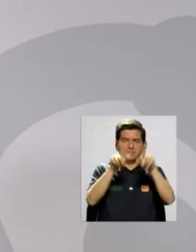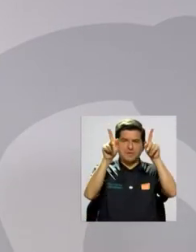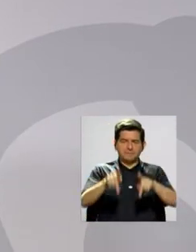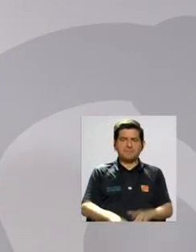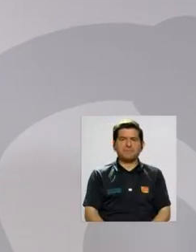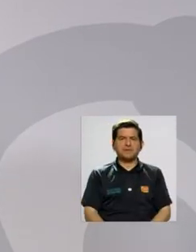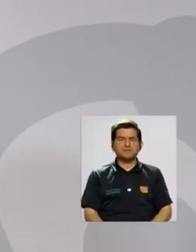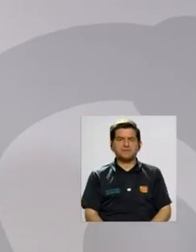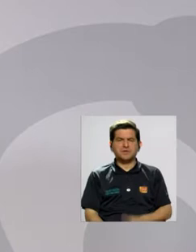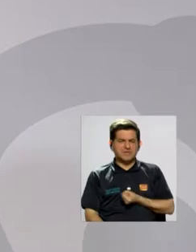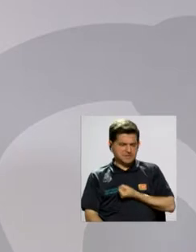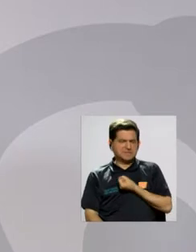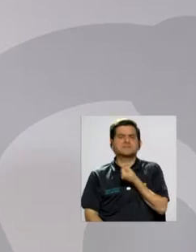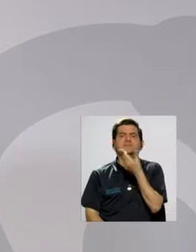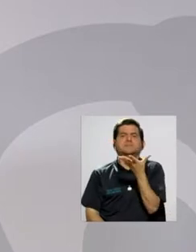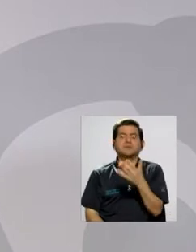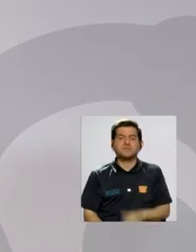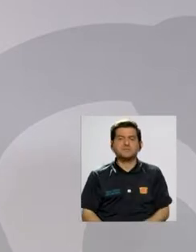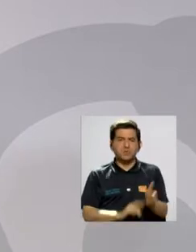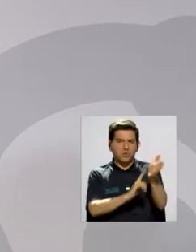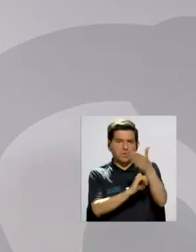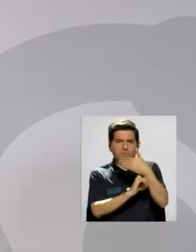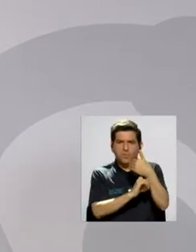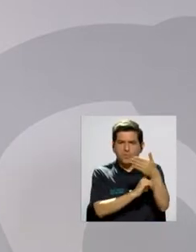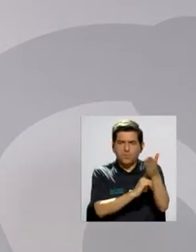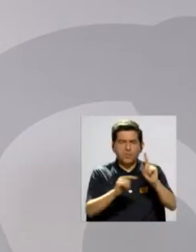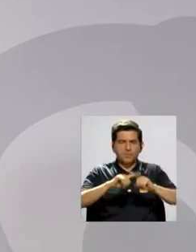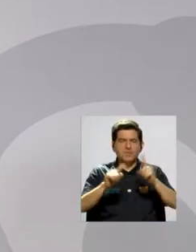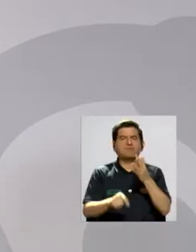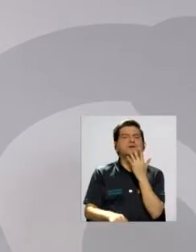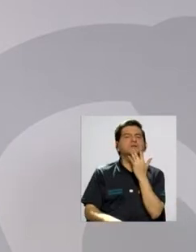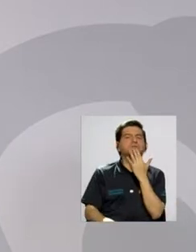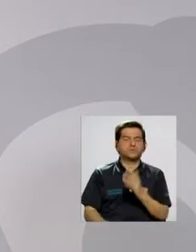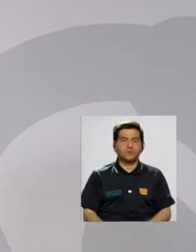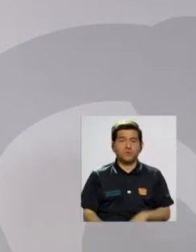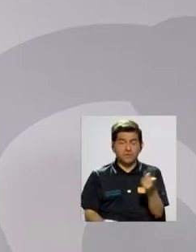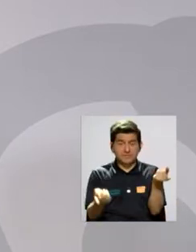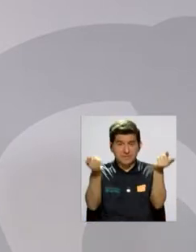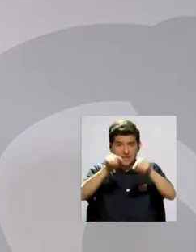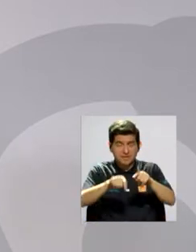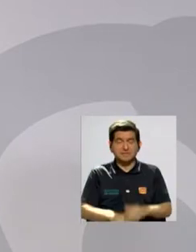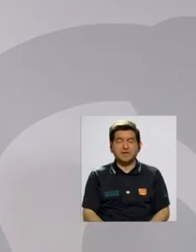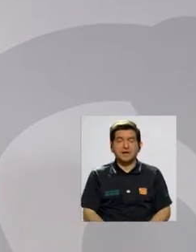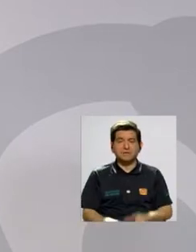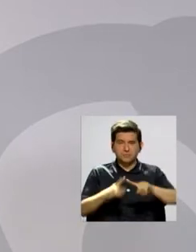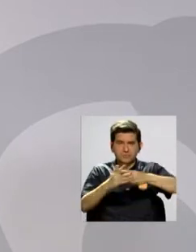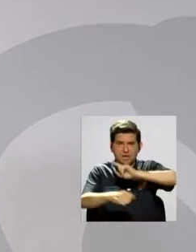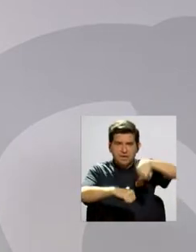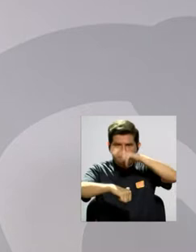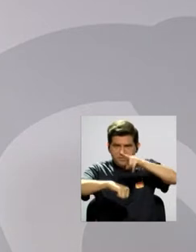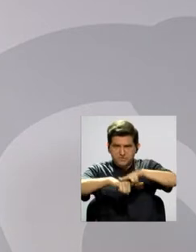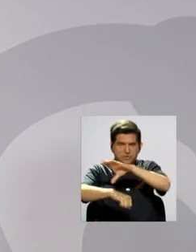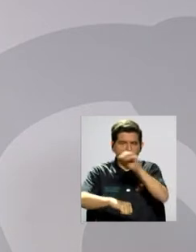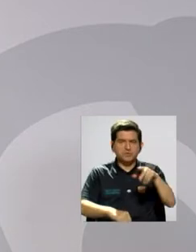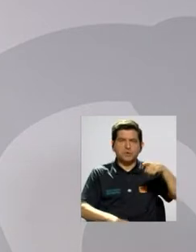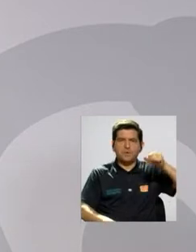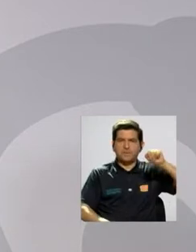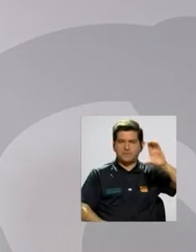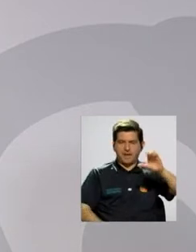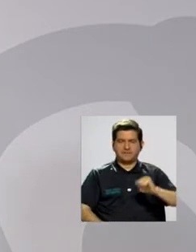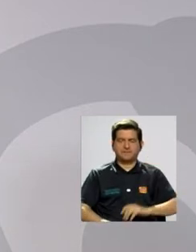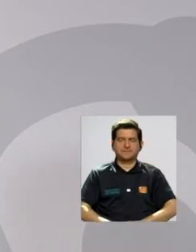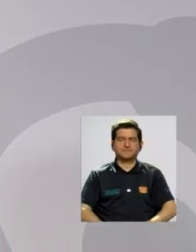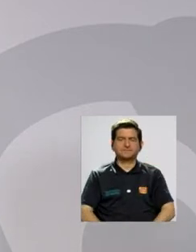mano para que esas banderas se movieran con diferentes colores, en este caso del Partido Restauración Nacional o del Partido